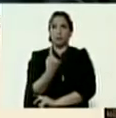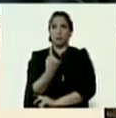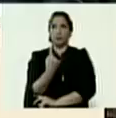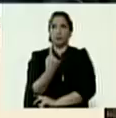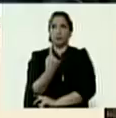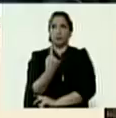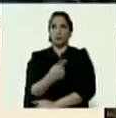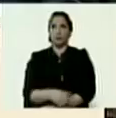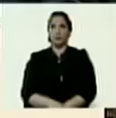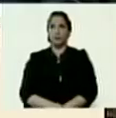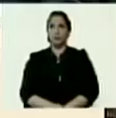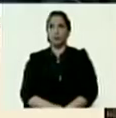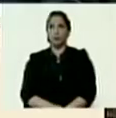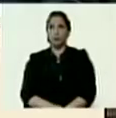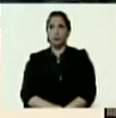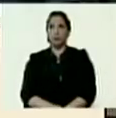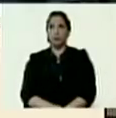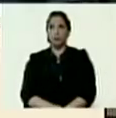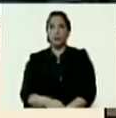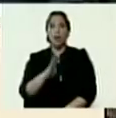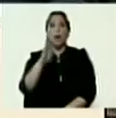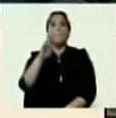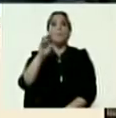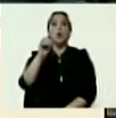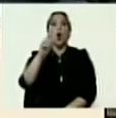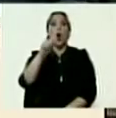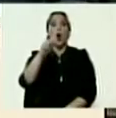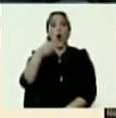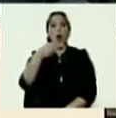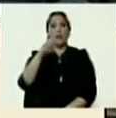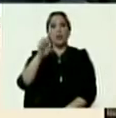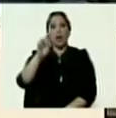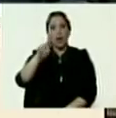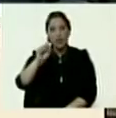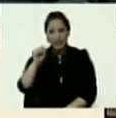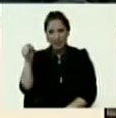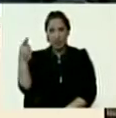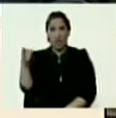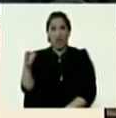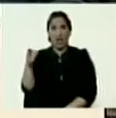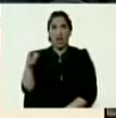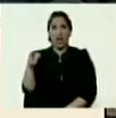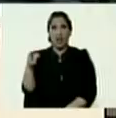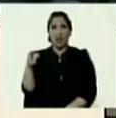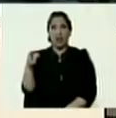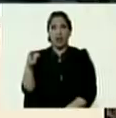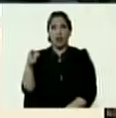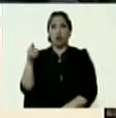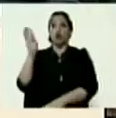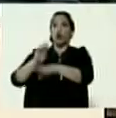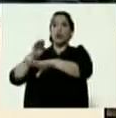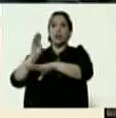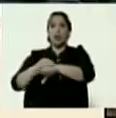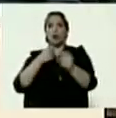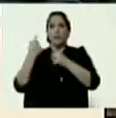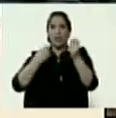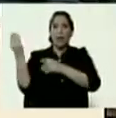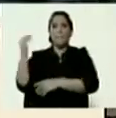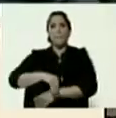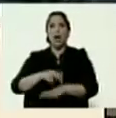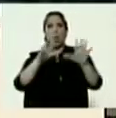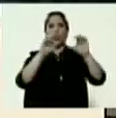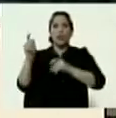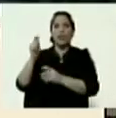solamente, alias El Brother, está sindicado de traficar más de 80 toneladas